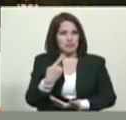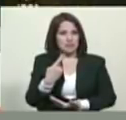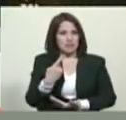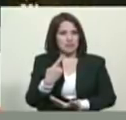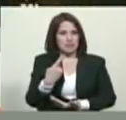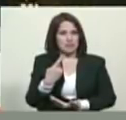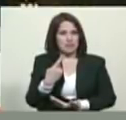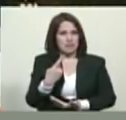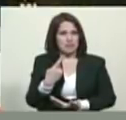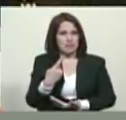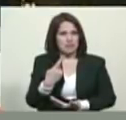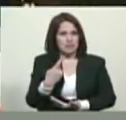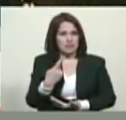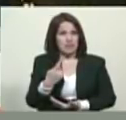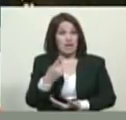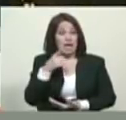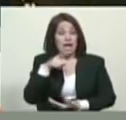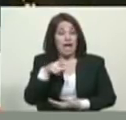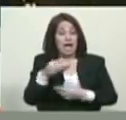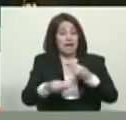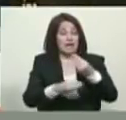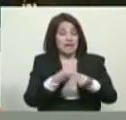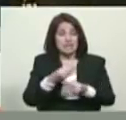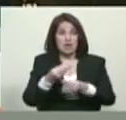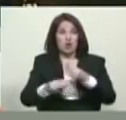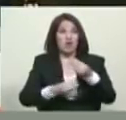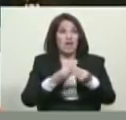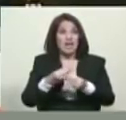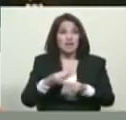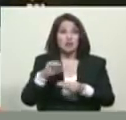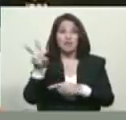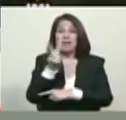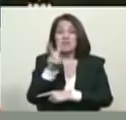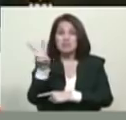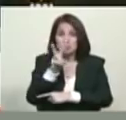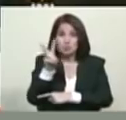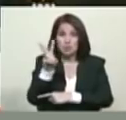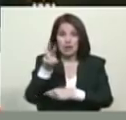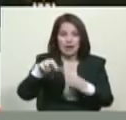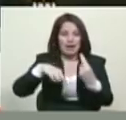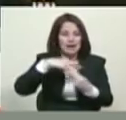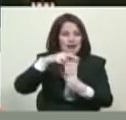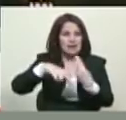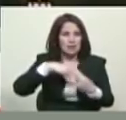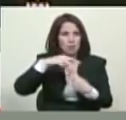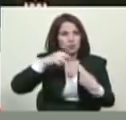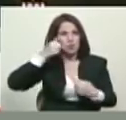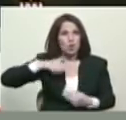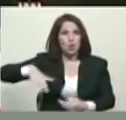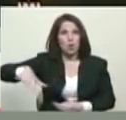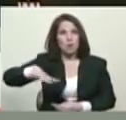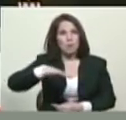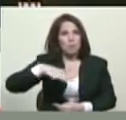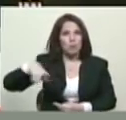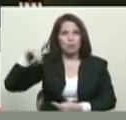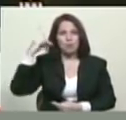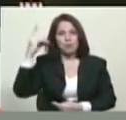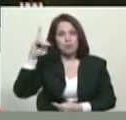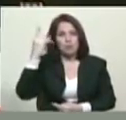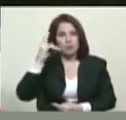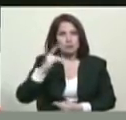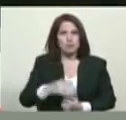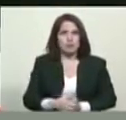ni de balas. Hay que hacer lo que ha hecho Venezuela. Revolución con el pueblo boliviano.